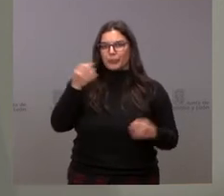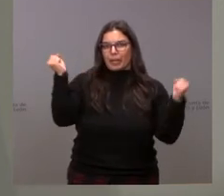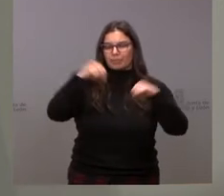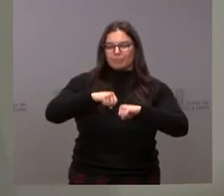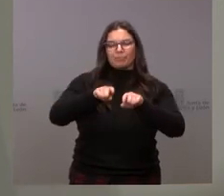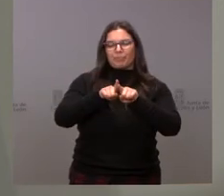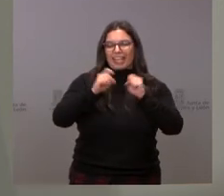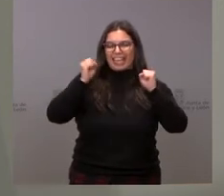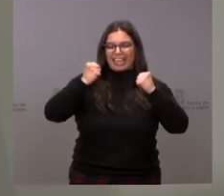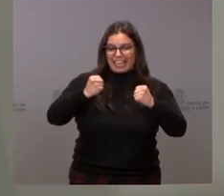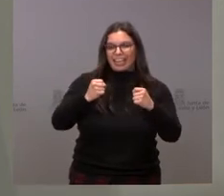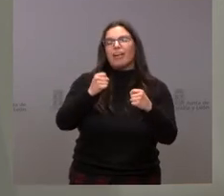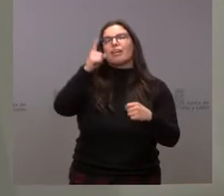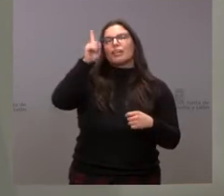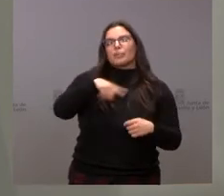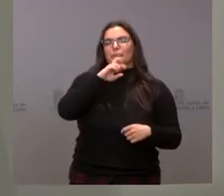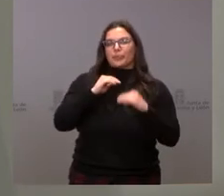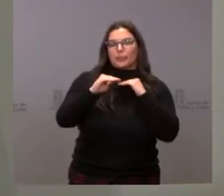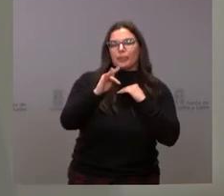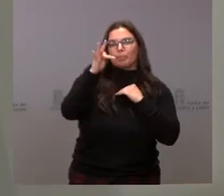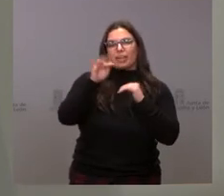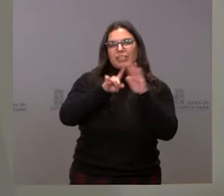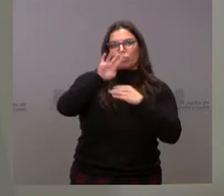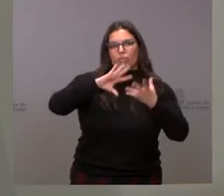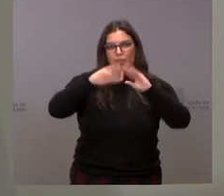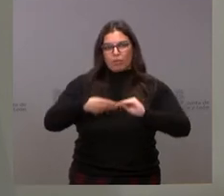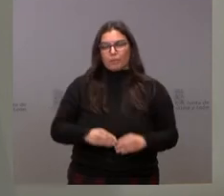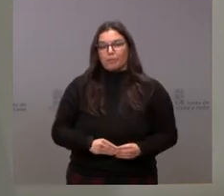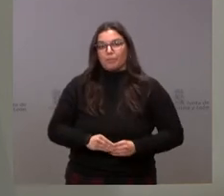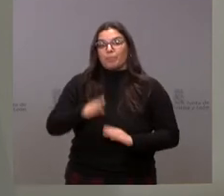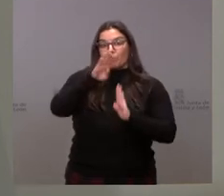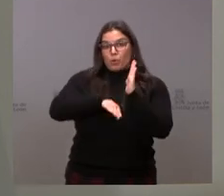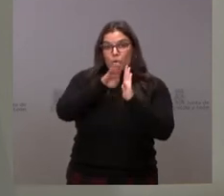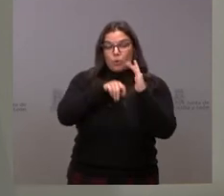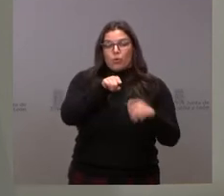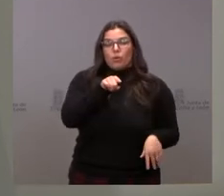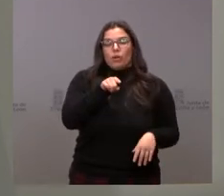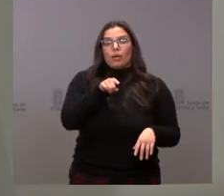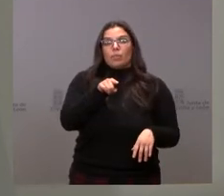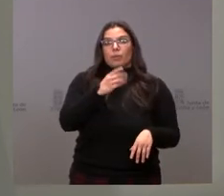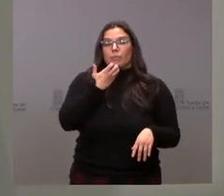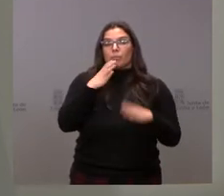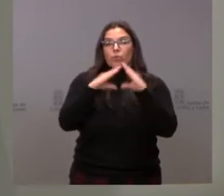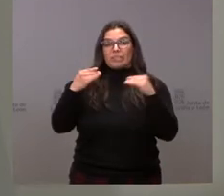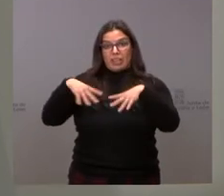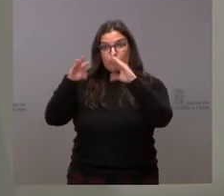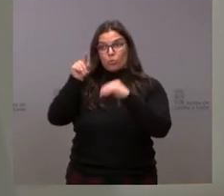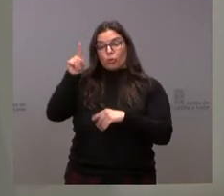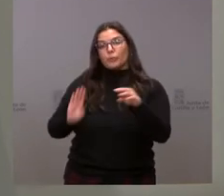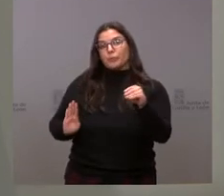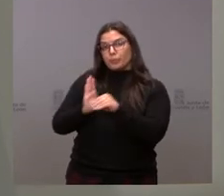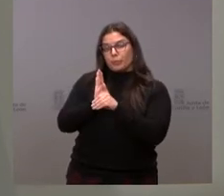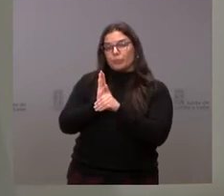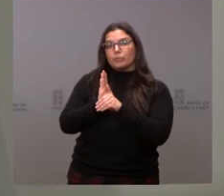y sostenibilidad y desarrollo y adaptación dentro de este programa en la universidad de burgos las inversiones